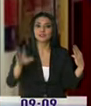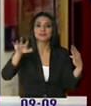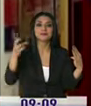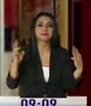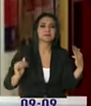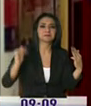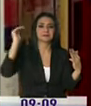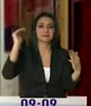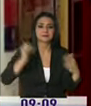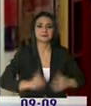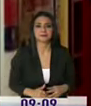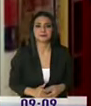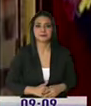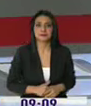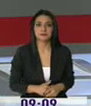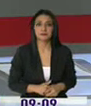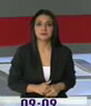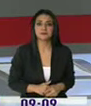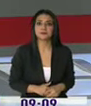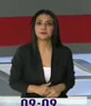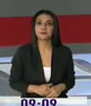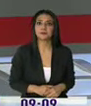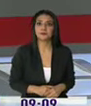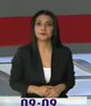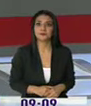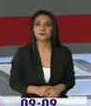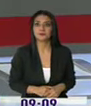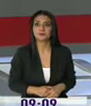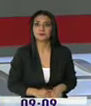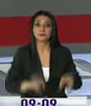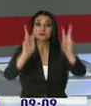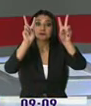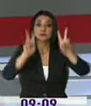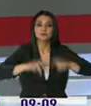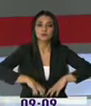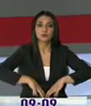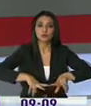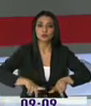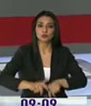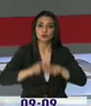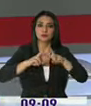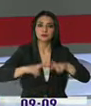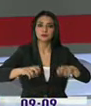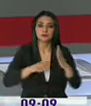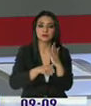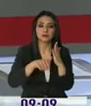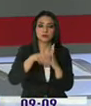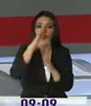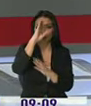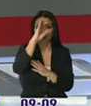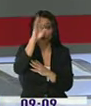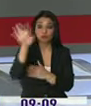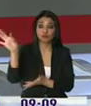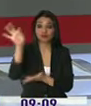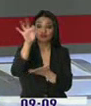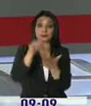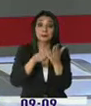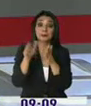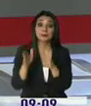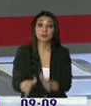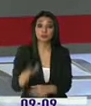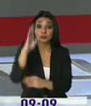del 2016. Frente al caso de corrupción que se investiga en el Ministerio de Interior, su titular César